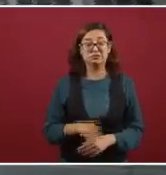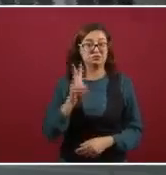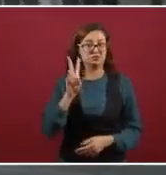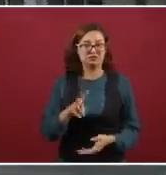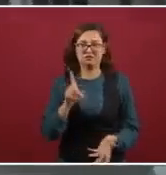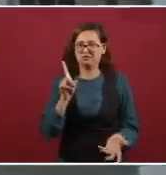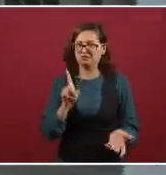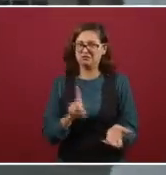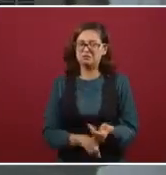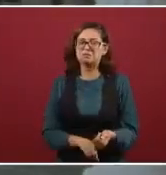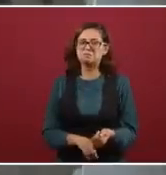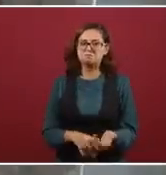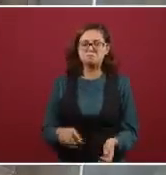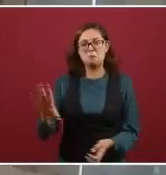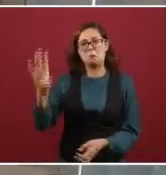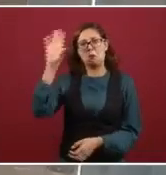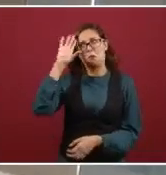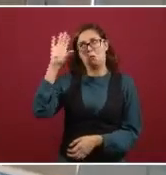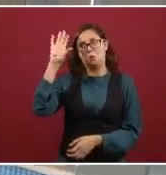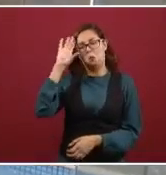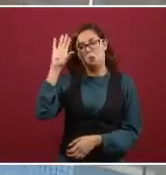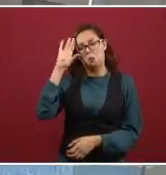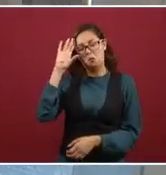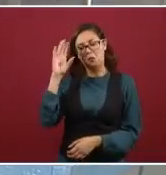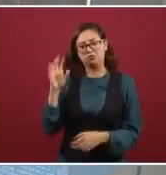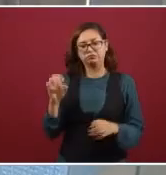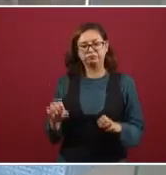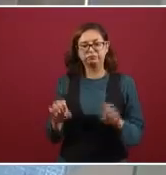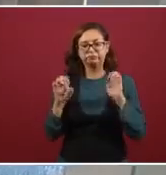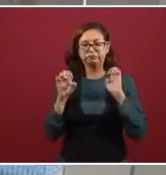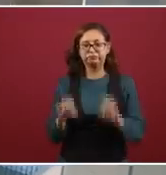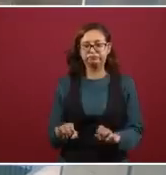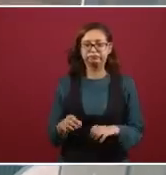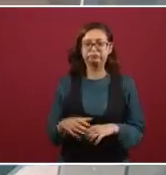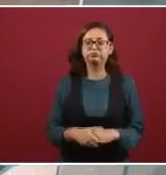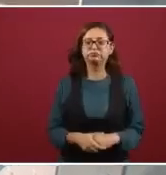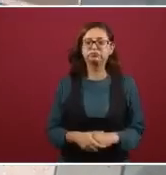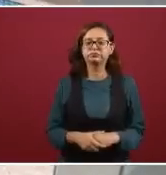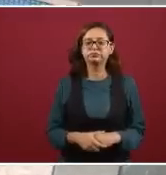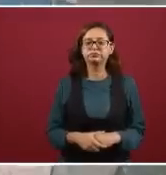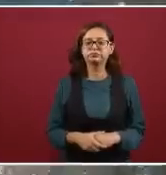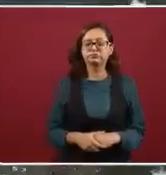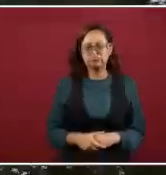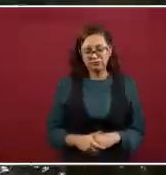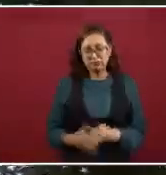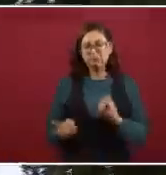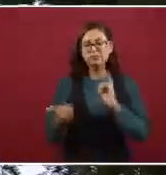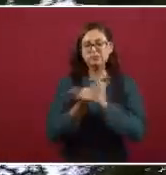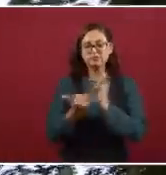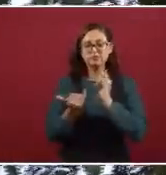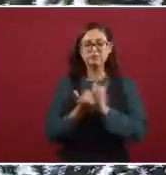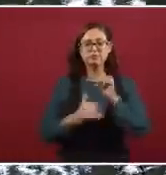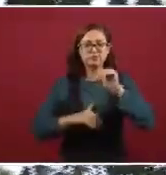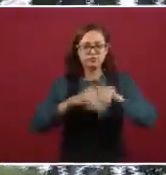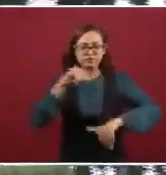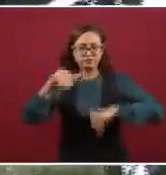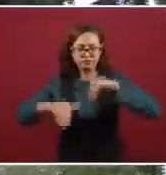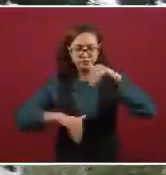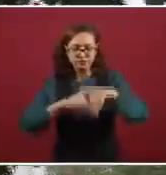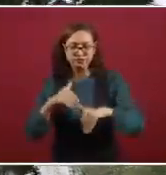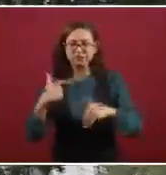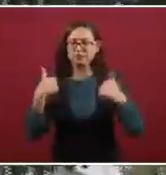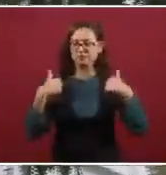interiores de la cocina. También tiene una alberca, el alberca tiene un spa, tiene